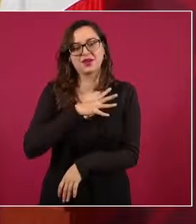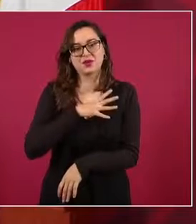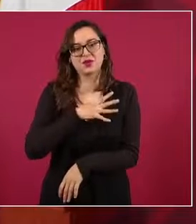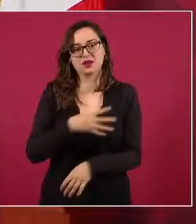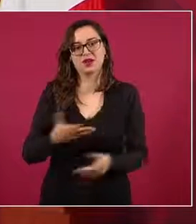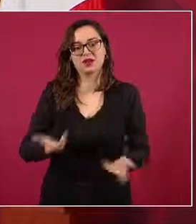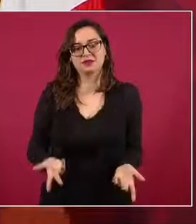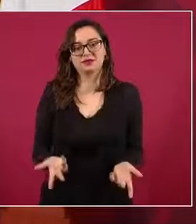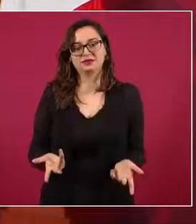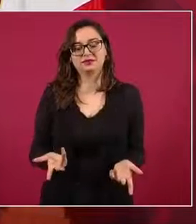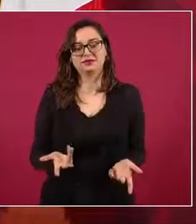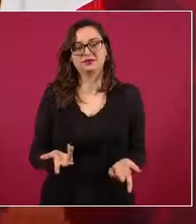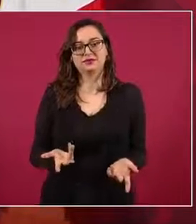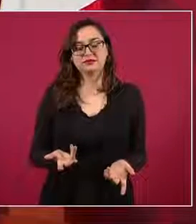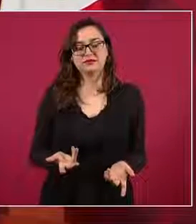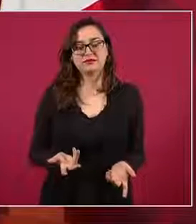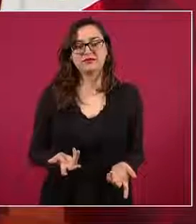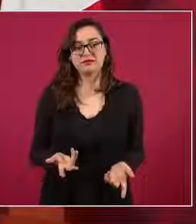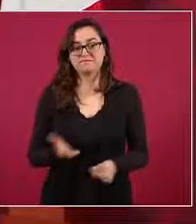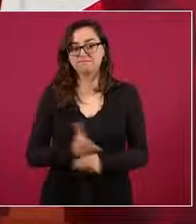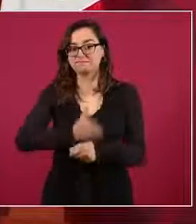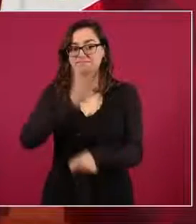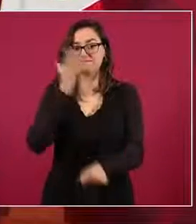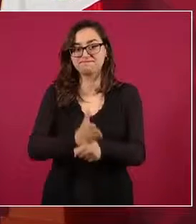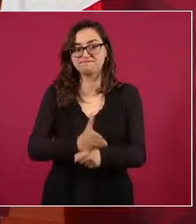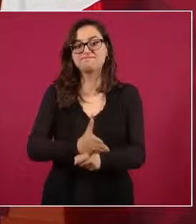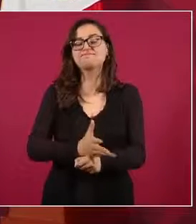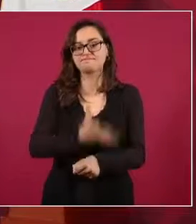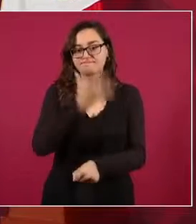no hay impunidad.